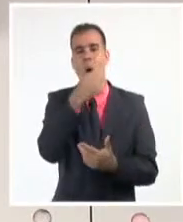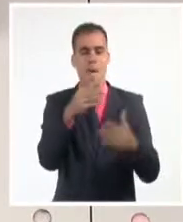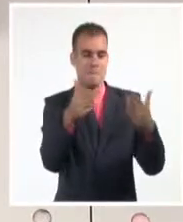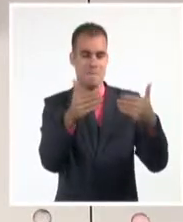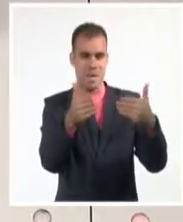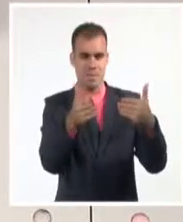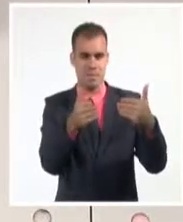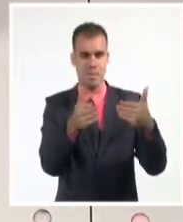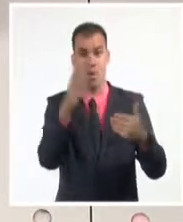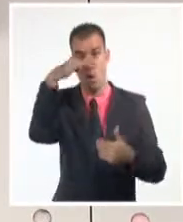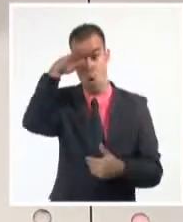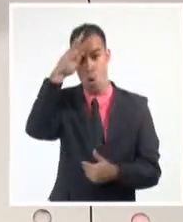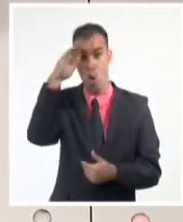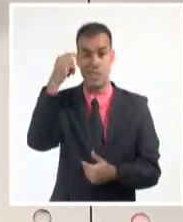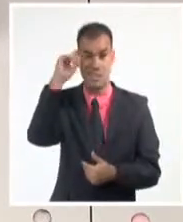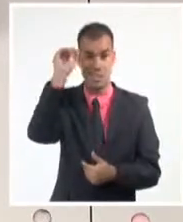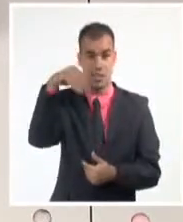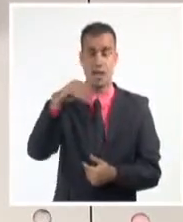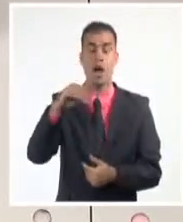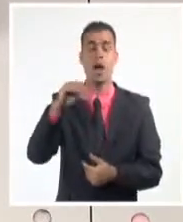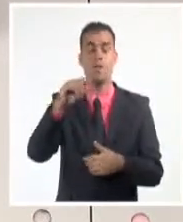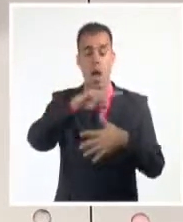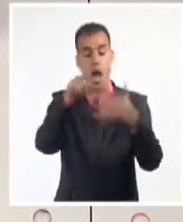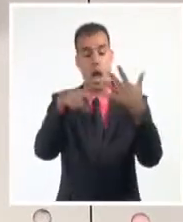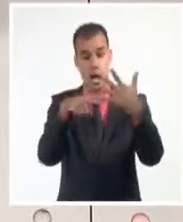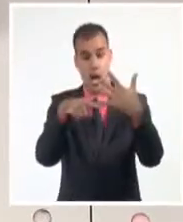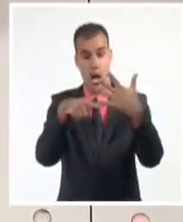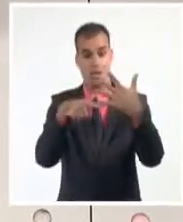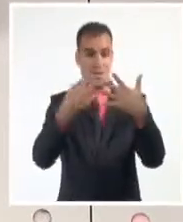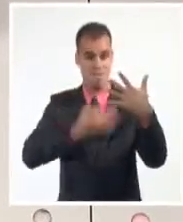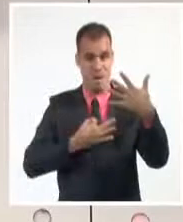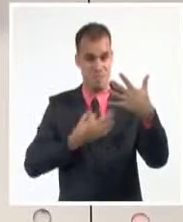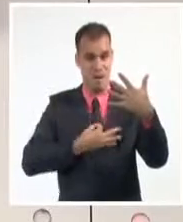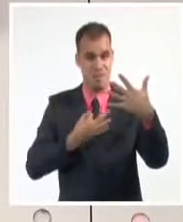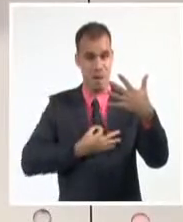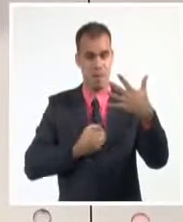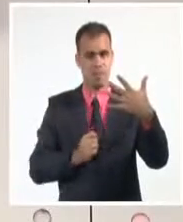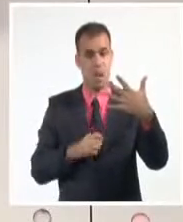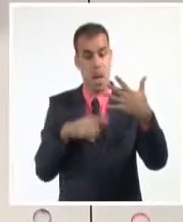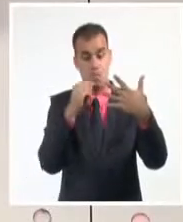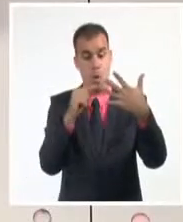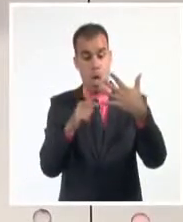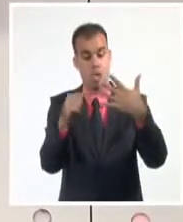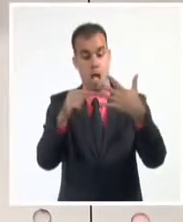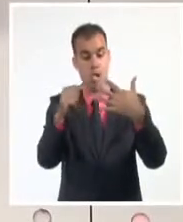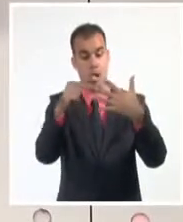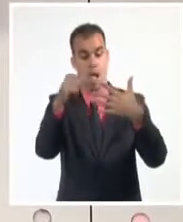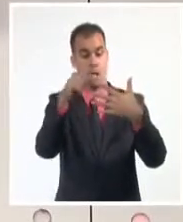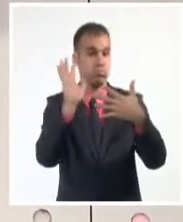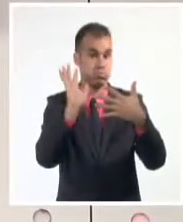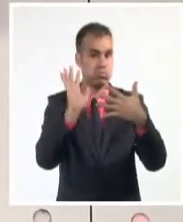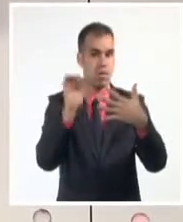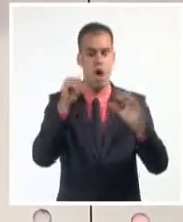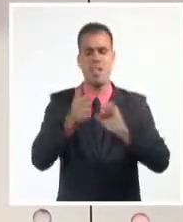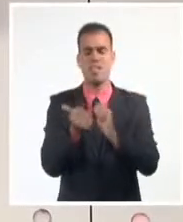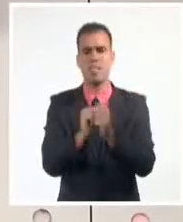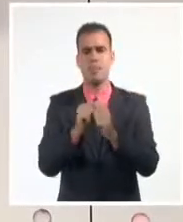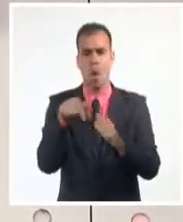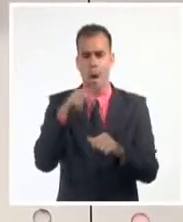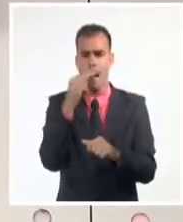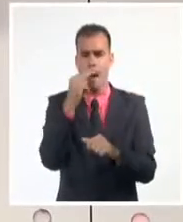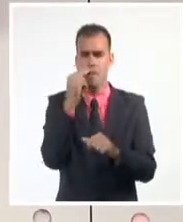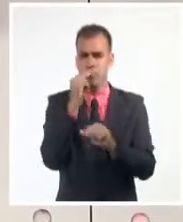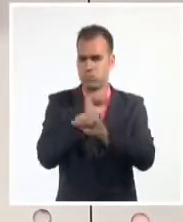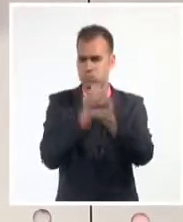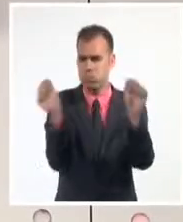en el medallero con posibilidades casi nulas de mejorar esa posición, pero también de caer algún escaño. Verá acción hoy en 11 deportes y en horas de la mañana ya vio aumentada